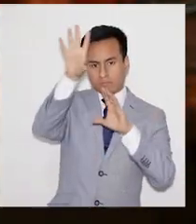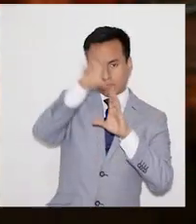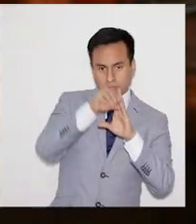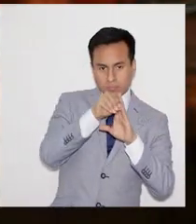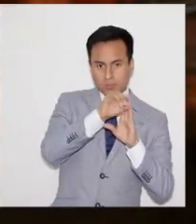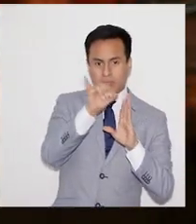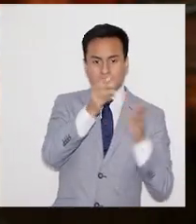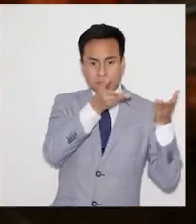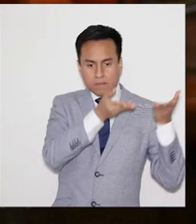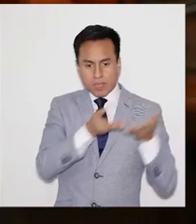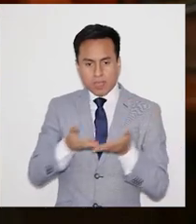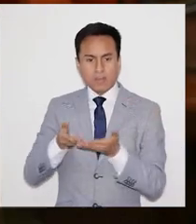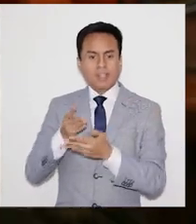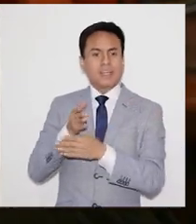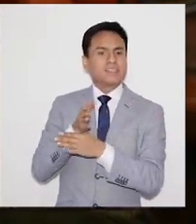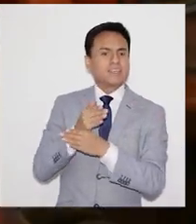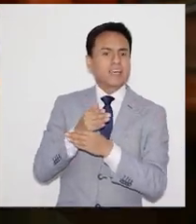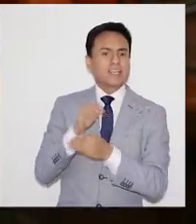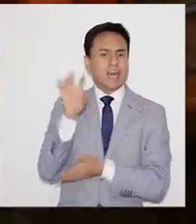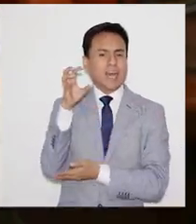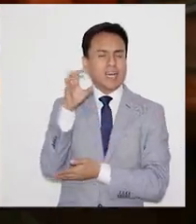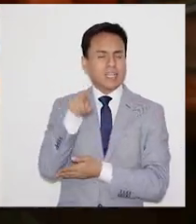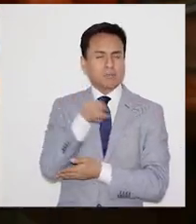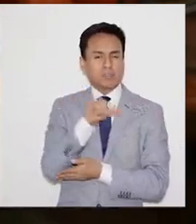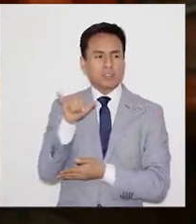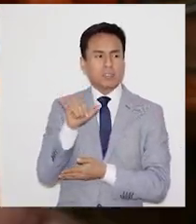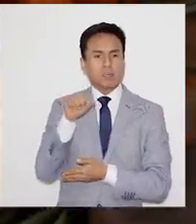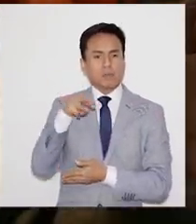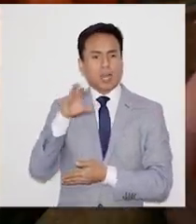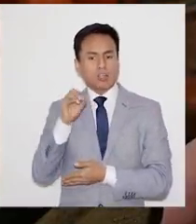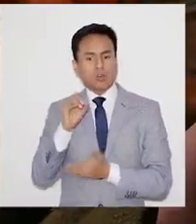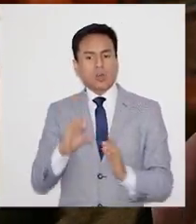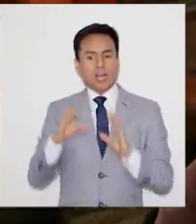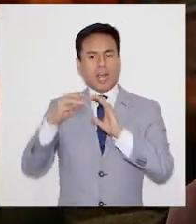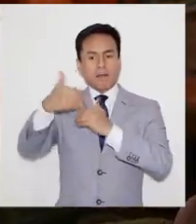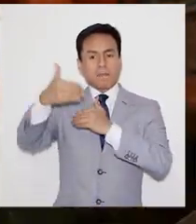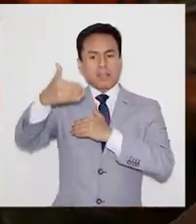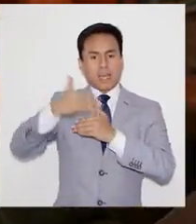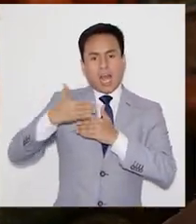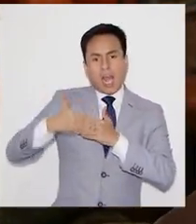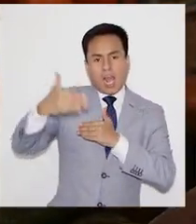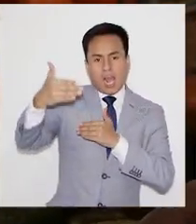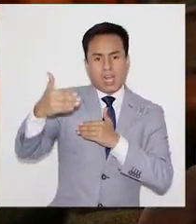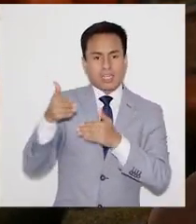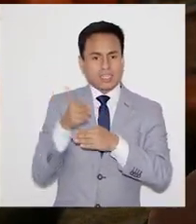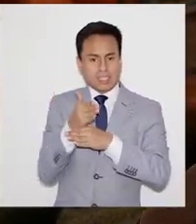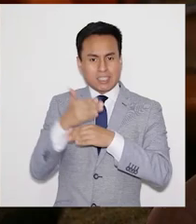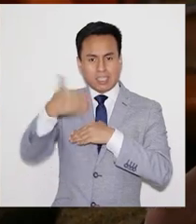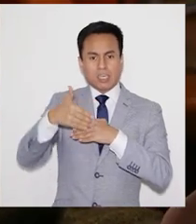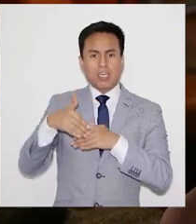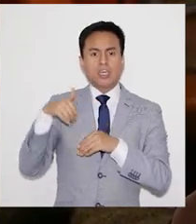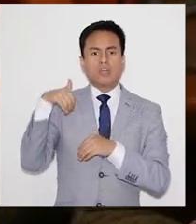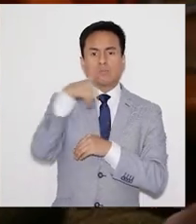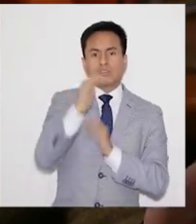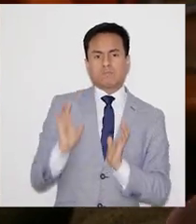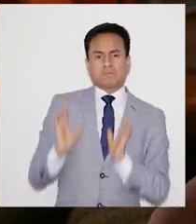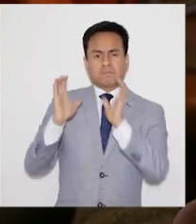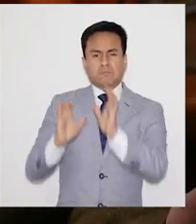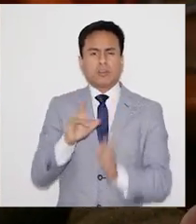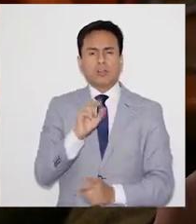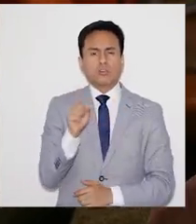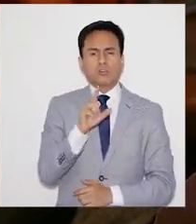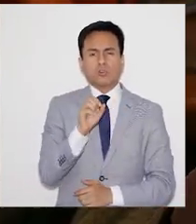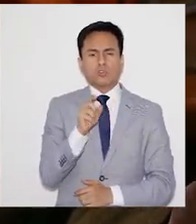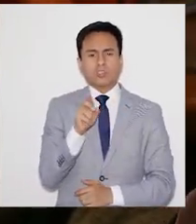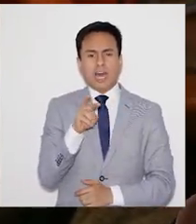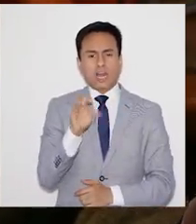bajaban a La Serena, Mario Amuy con una caja de madera las ponía en una línea de buses, los Corsarios